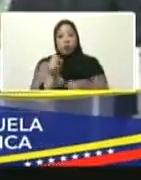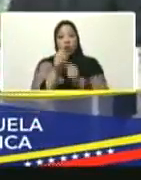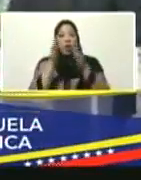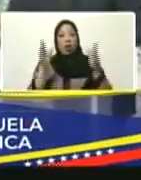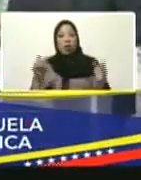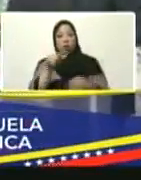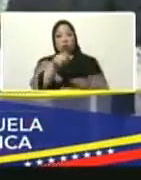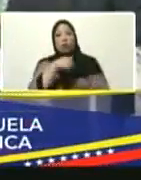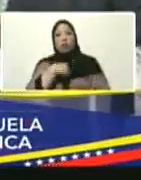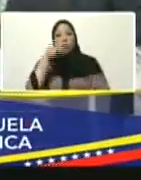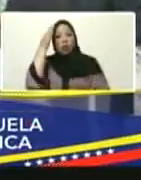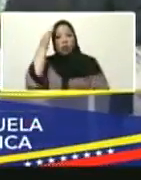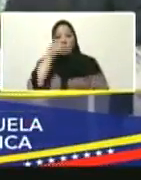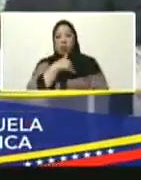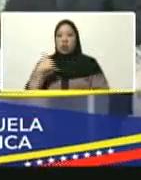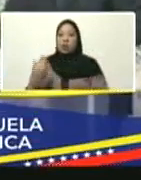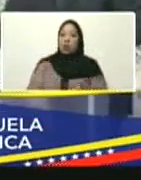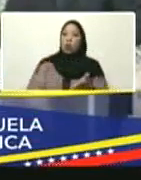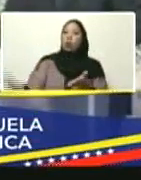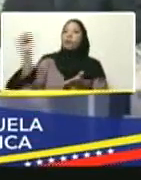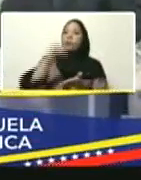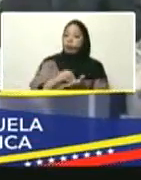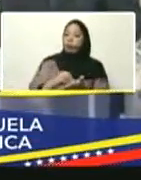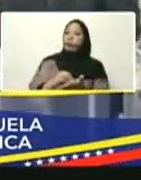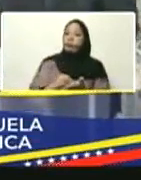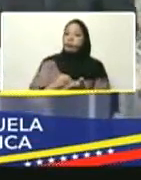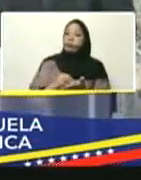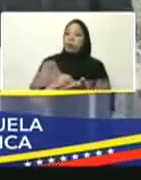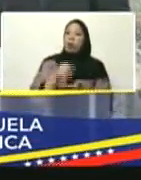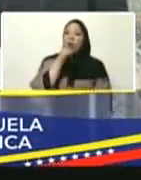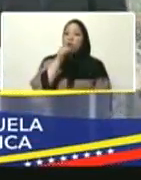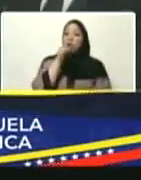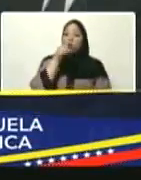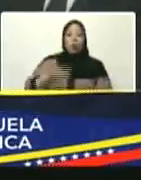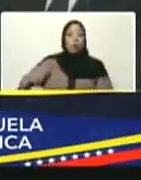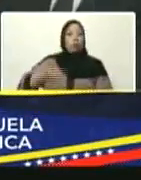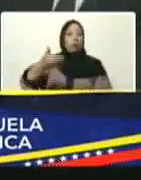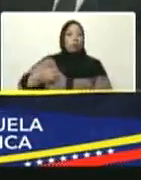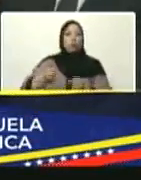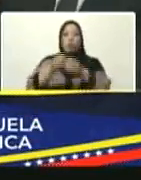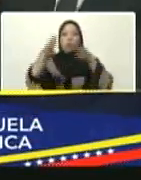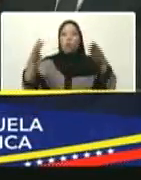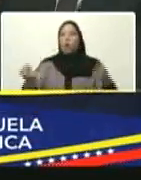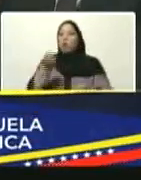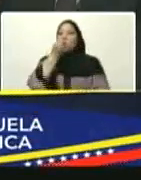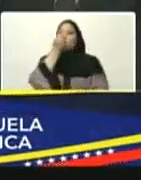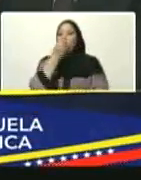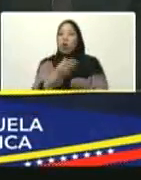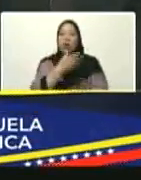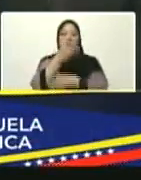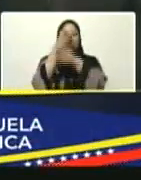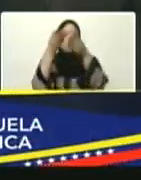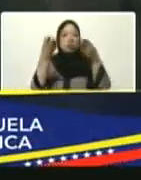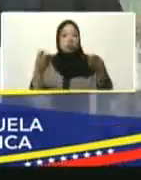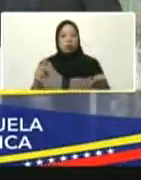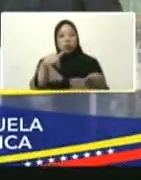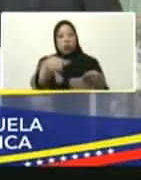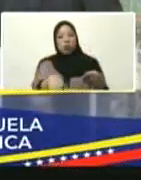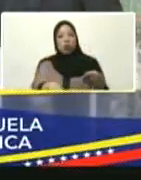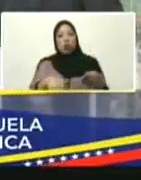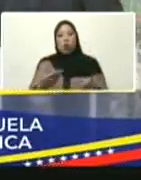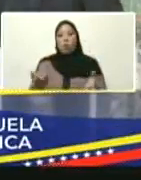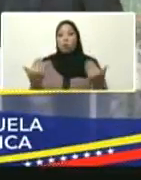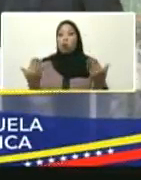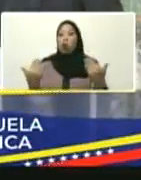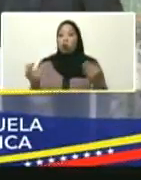dado usted y que yo quiero ratificar. Et vous avez donné une grande et très bonne nouvelle, et je voudrais la ratifier ici. Muy